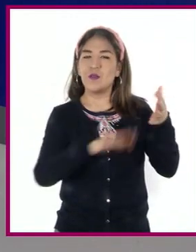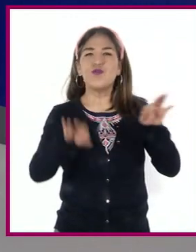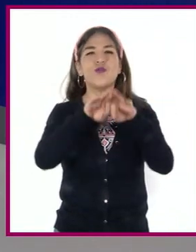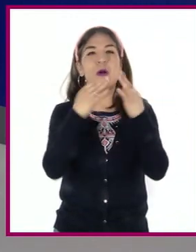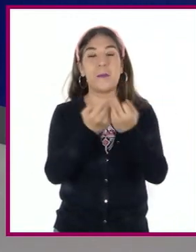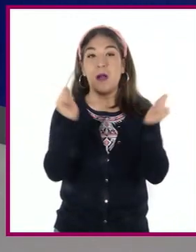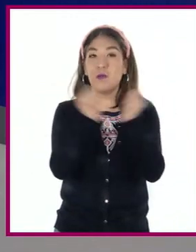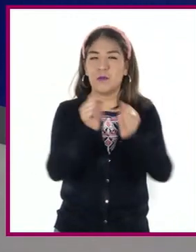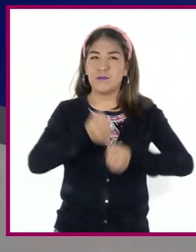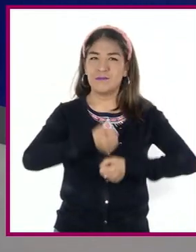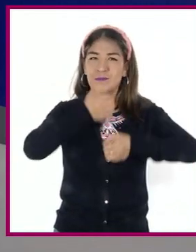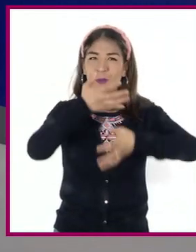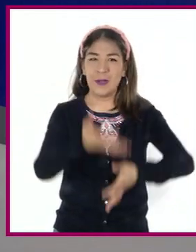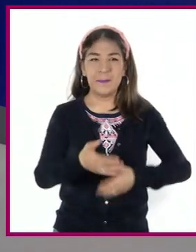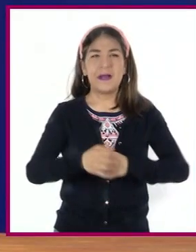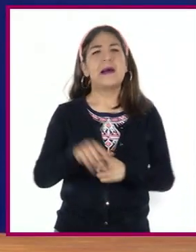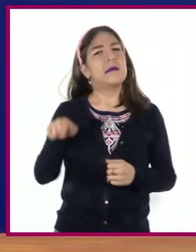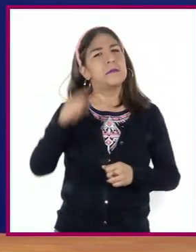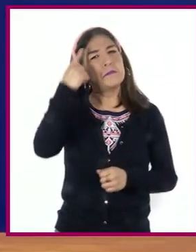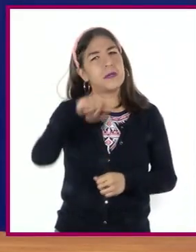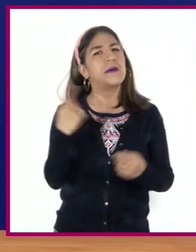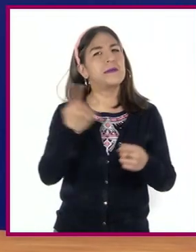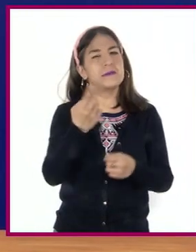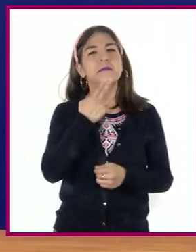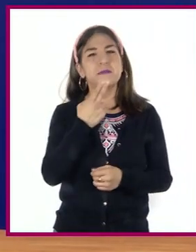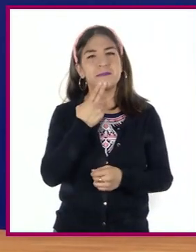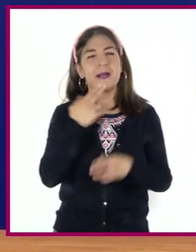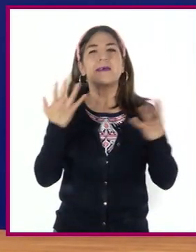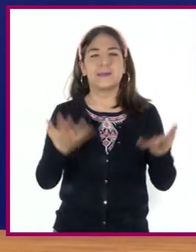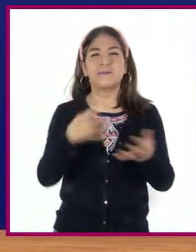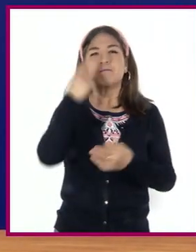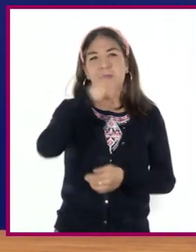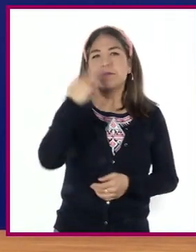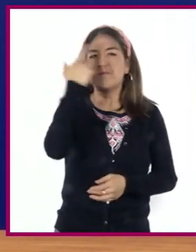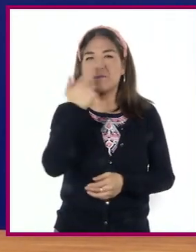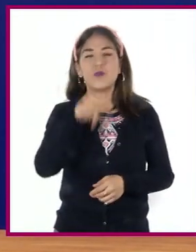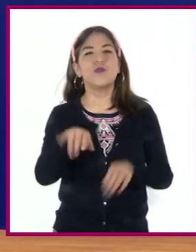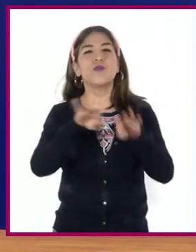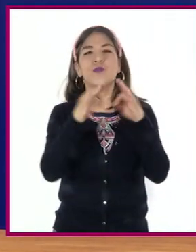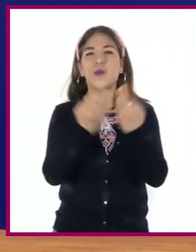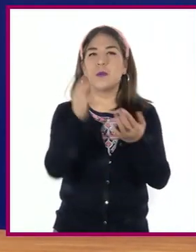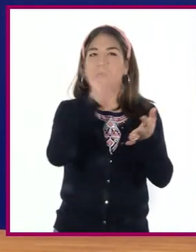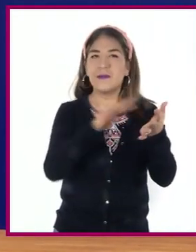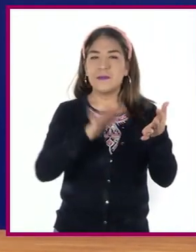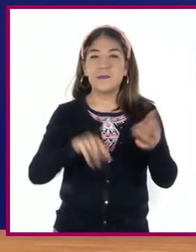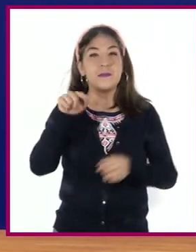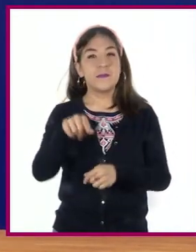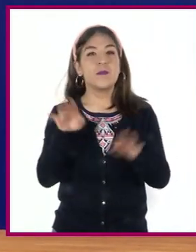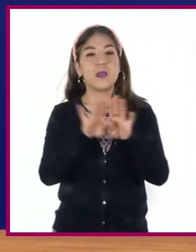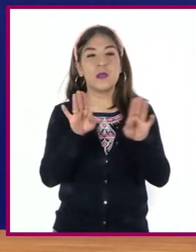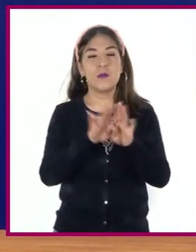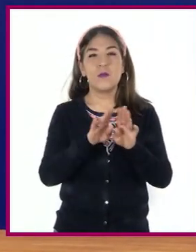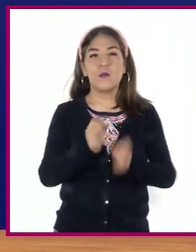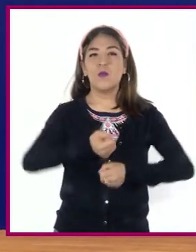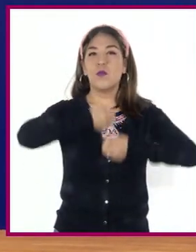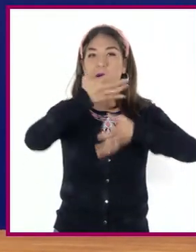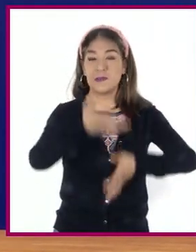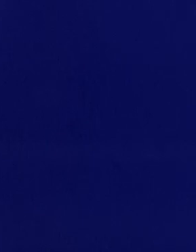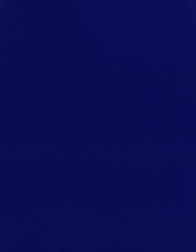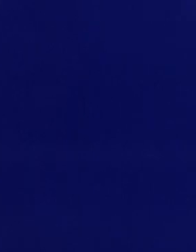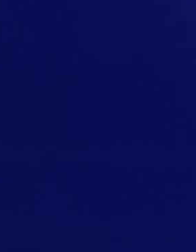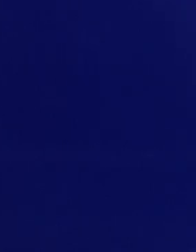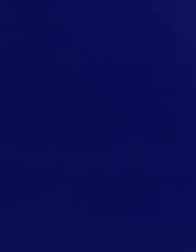Michoacán, Morelos, Nayarit, Oaxaca, Puebla, San Luis Potosí, Tabasco, Tlaxcala, Veracruz y